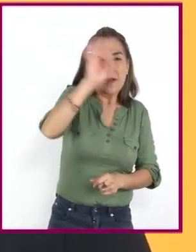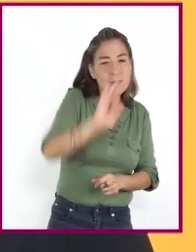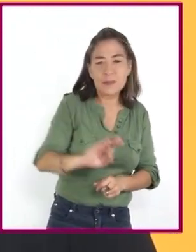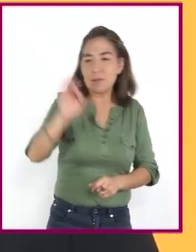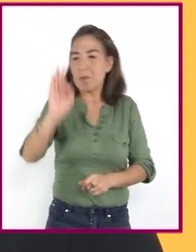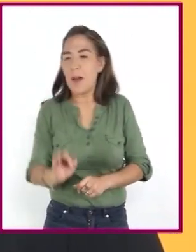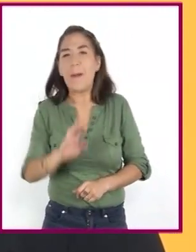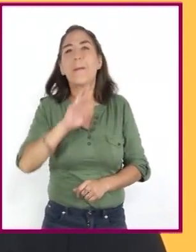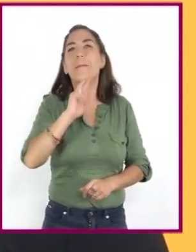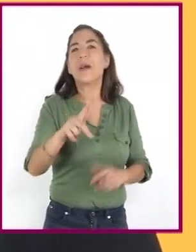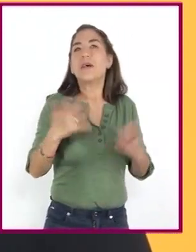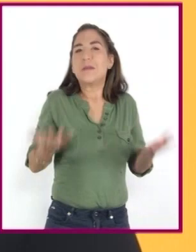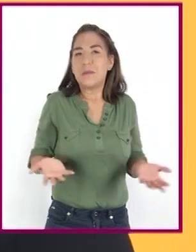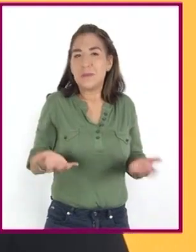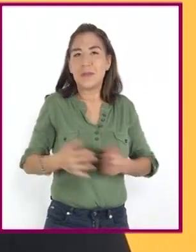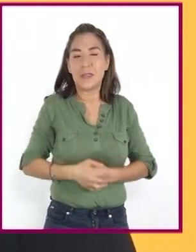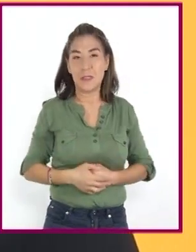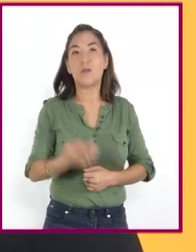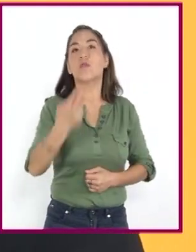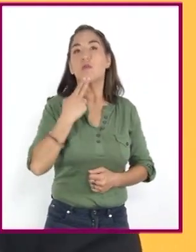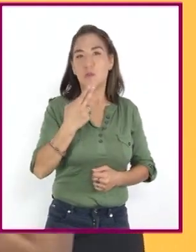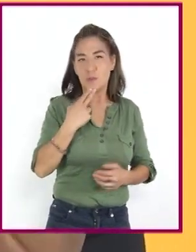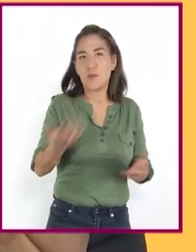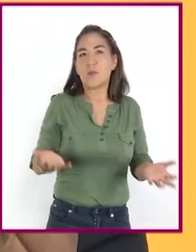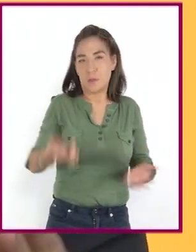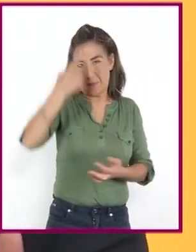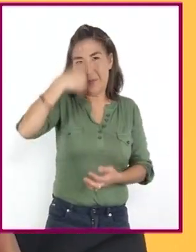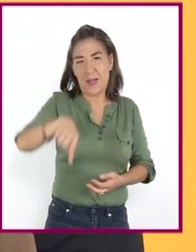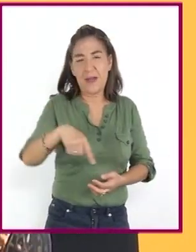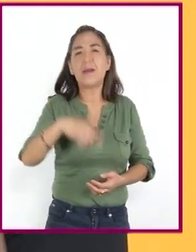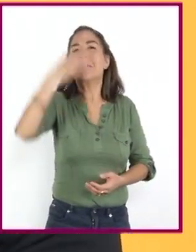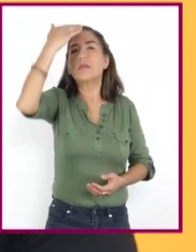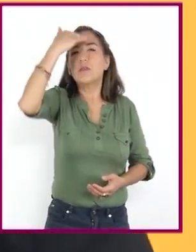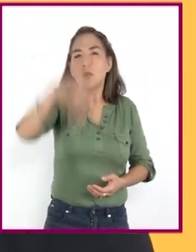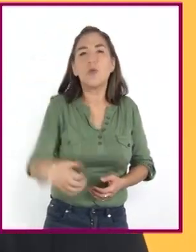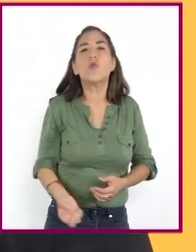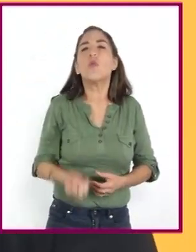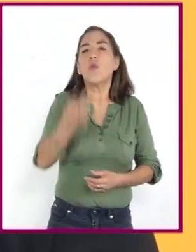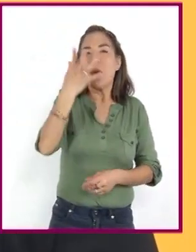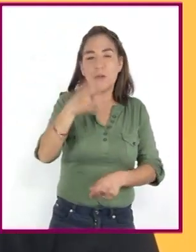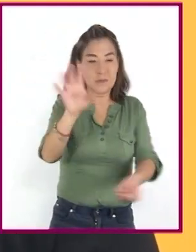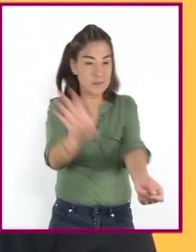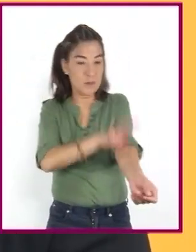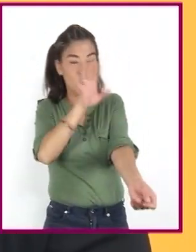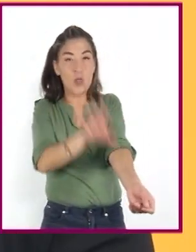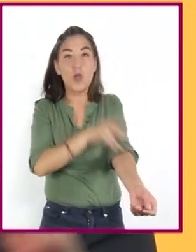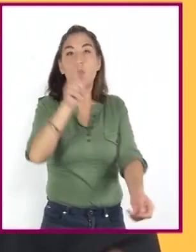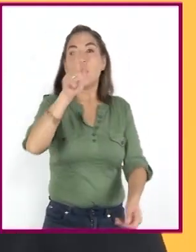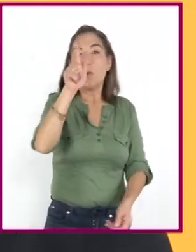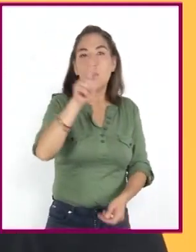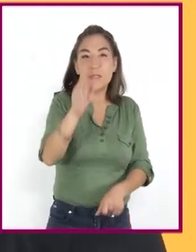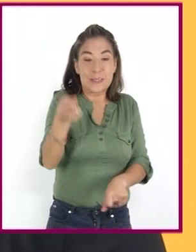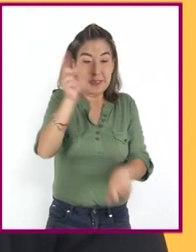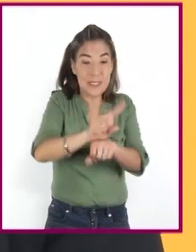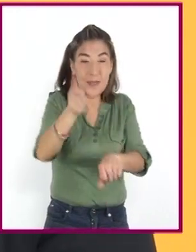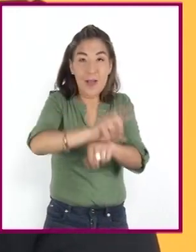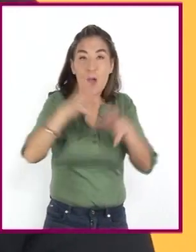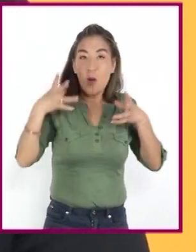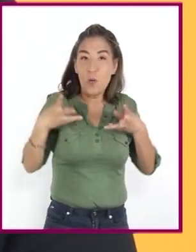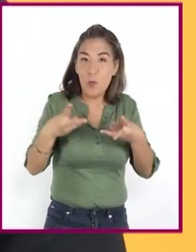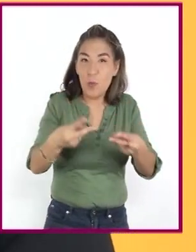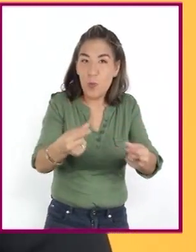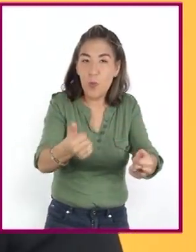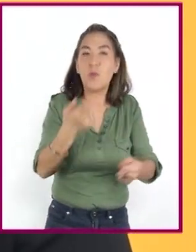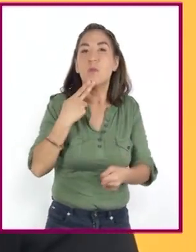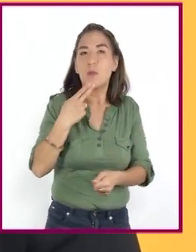mejor. Es útil para saber la cantidad de electricidad que se está gastando diariamente y ver